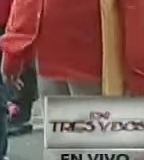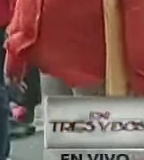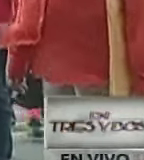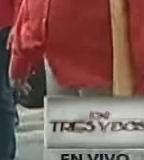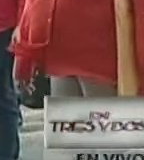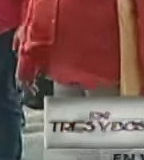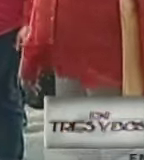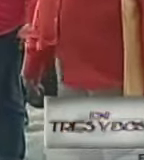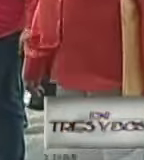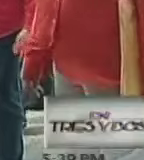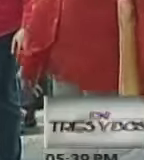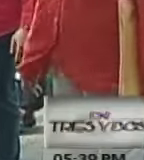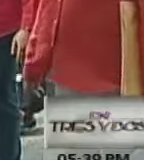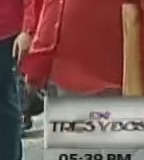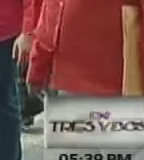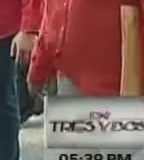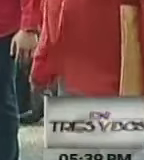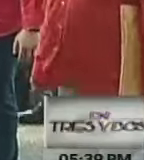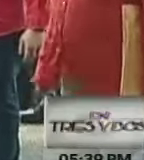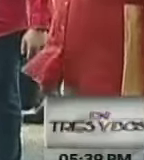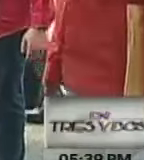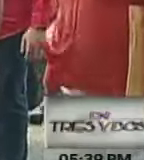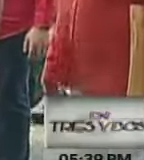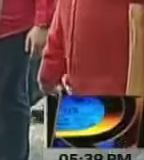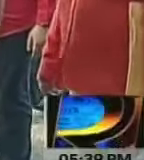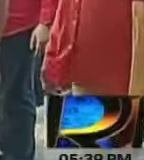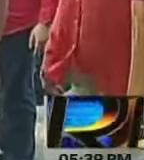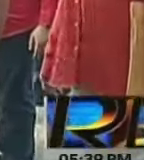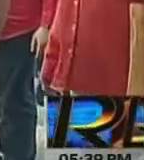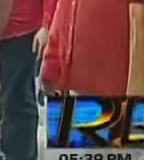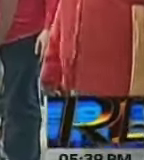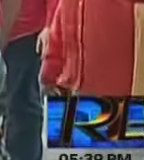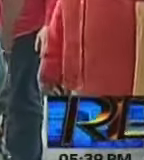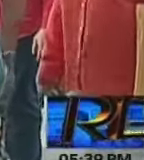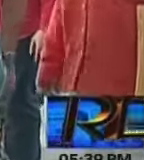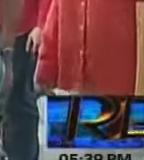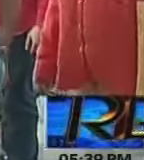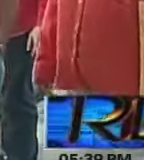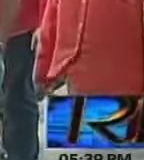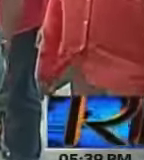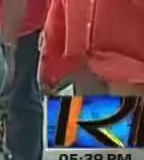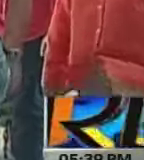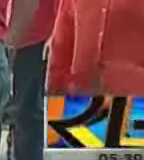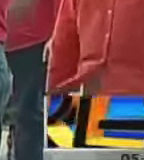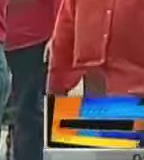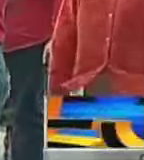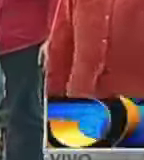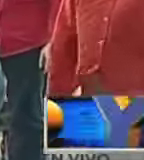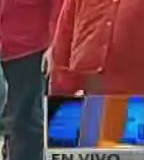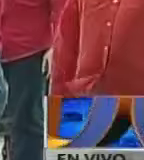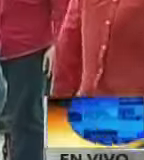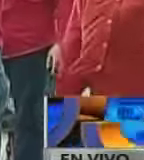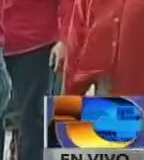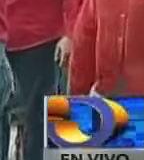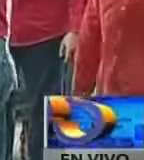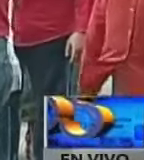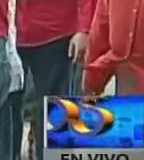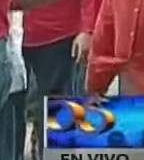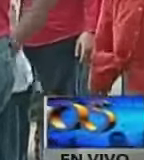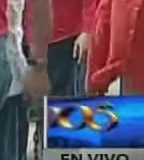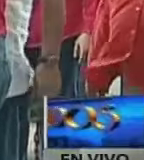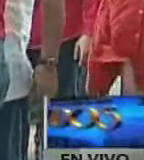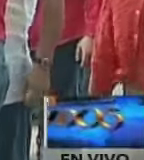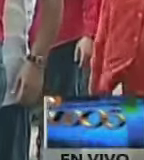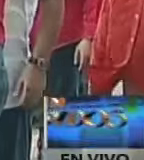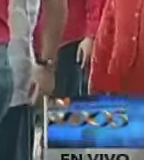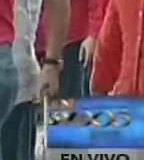de comunicación e información al presidente Nicolás Maduro en compañía del vicepresidente ejecutivo de la nación,